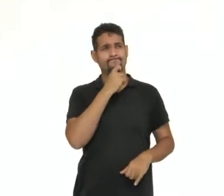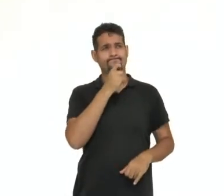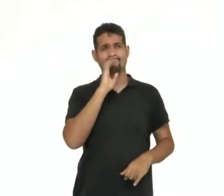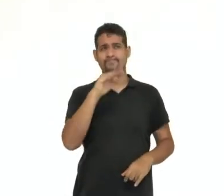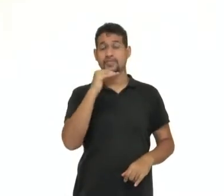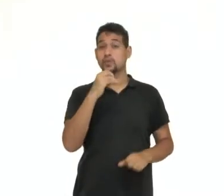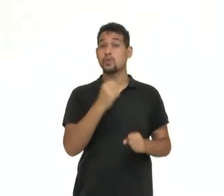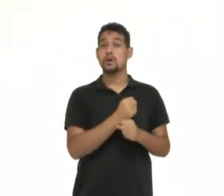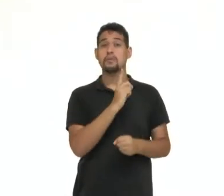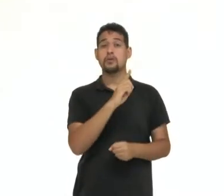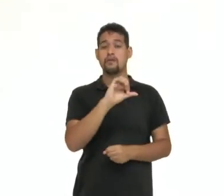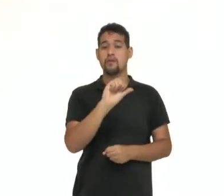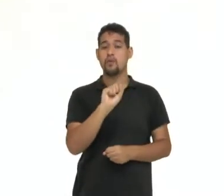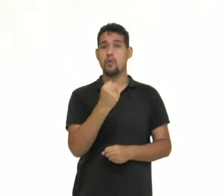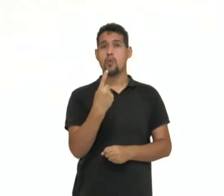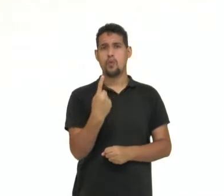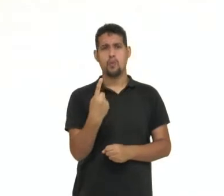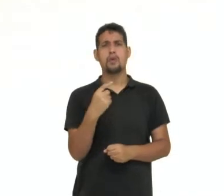desde